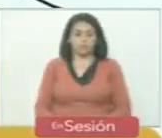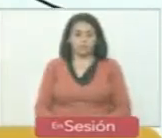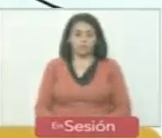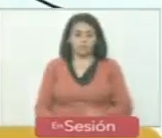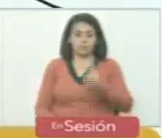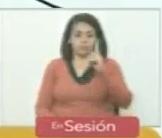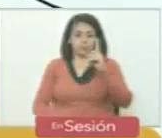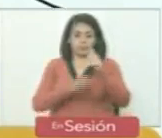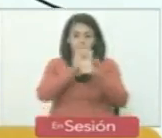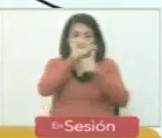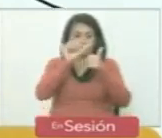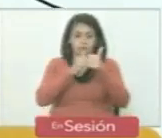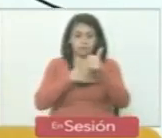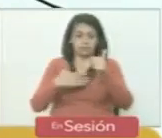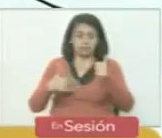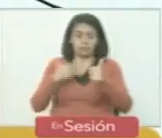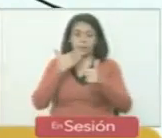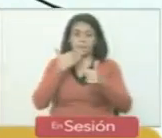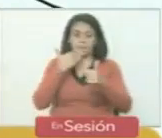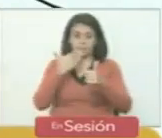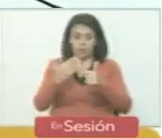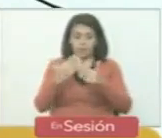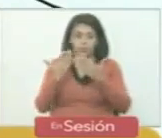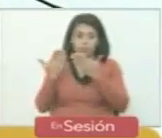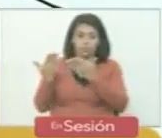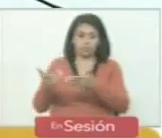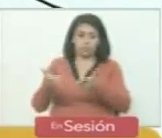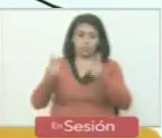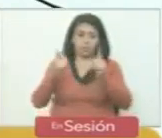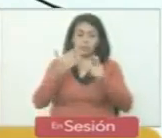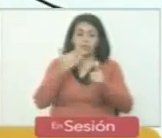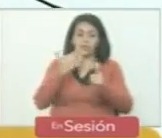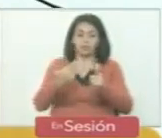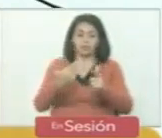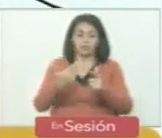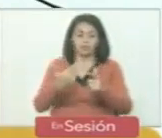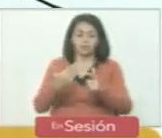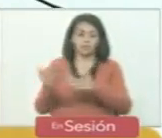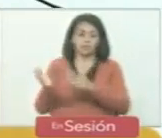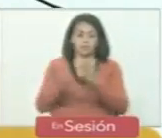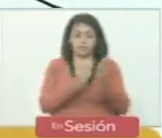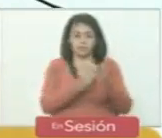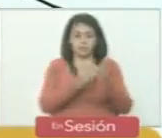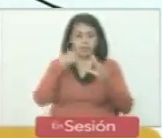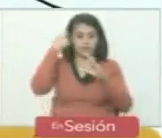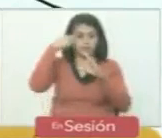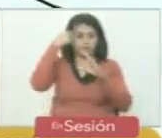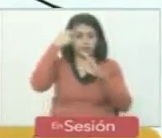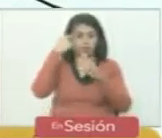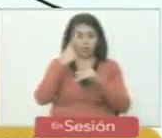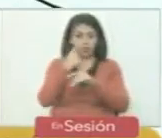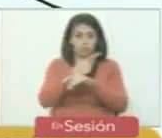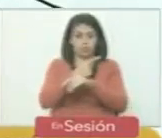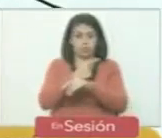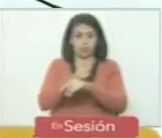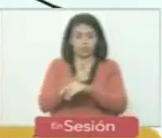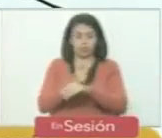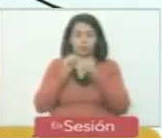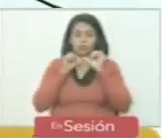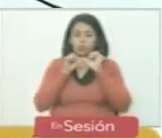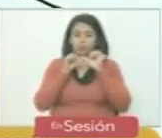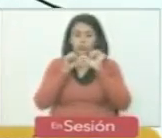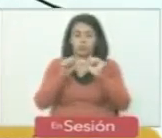primera vicepresidenta, solicito su autorización para pasar un pequeño video de un minuto de